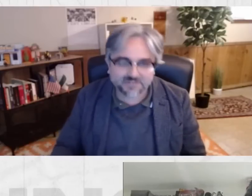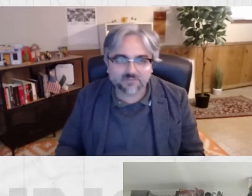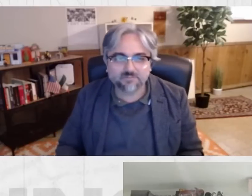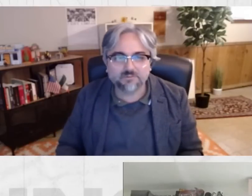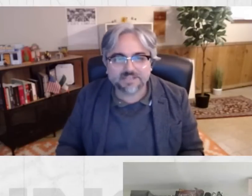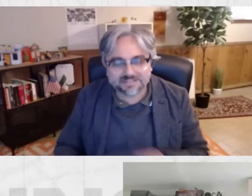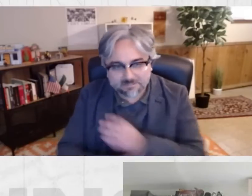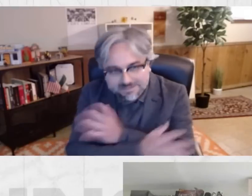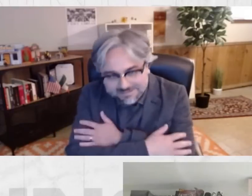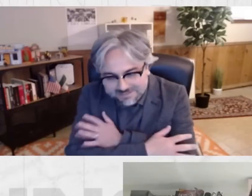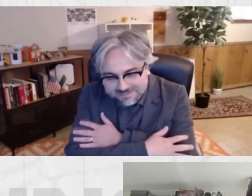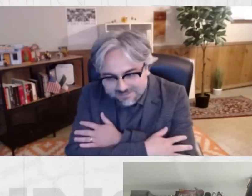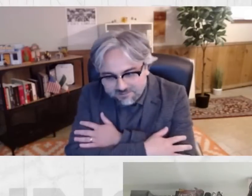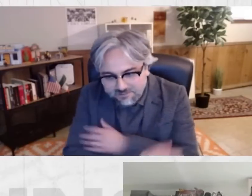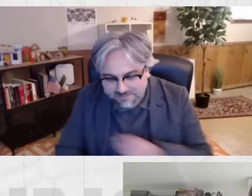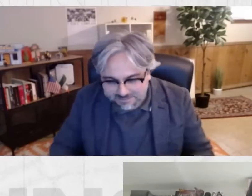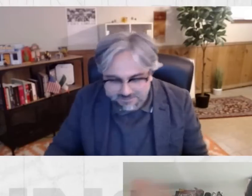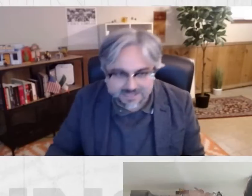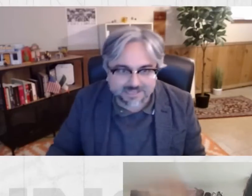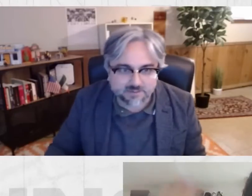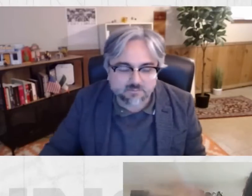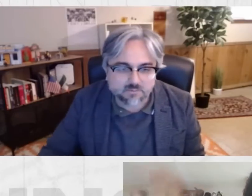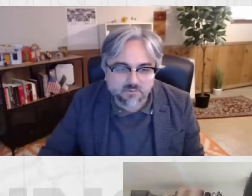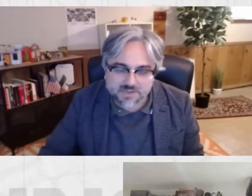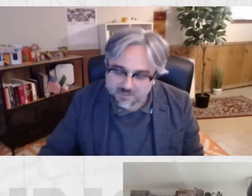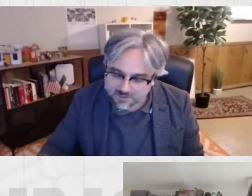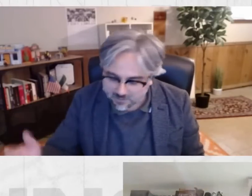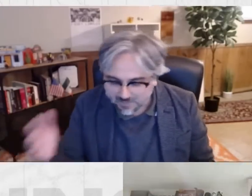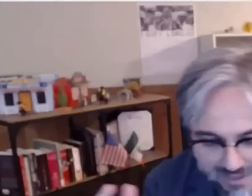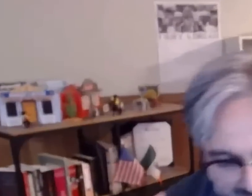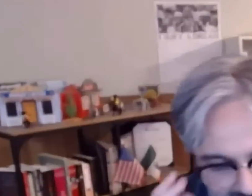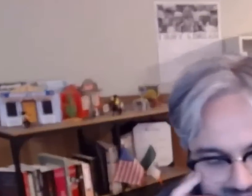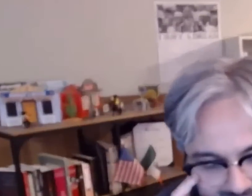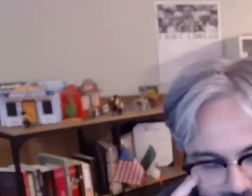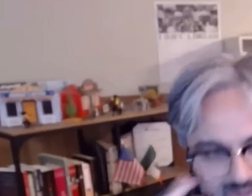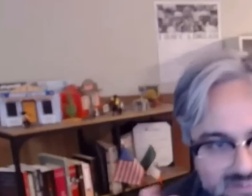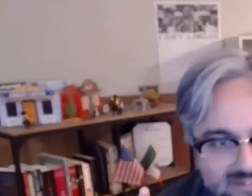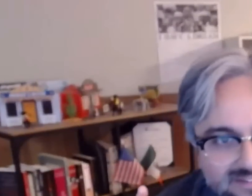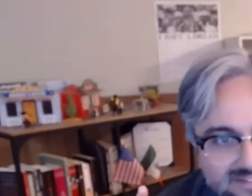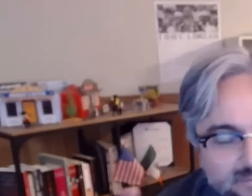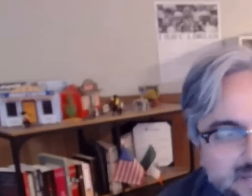Pero bueno, muchas gracias, amigas. Que les bendiga, que les vaya muy, muy bien. Y bueno, pues, mire,